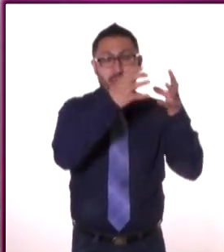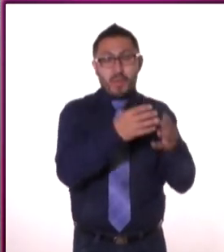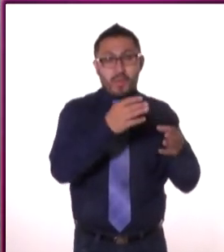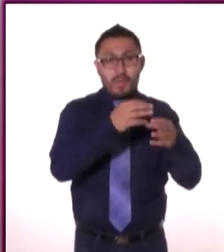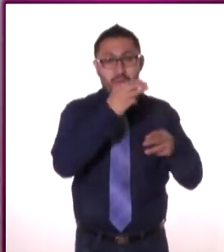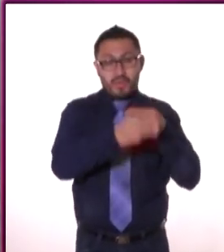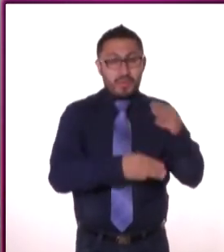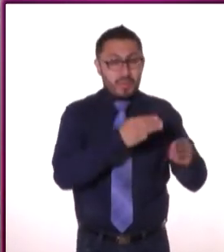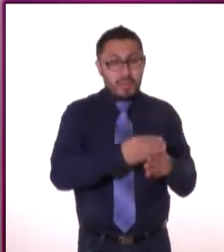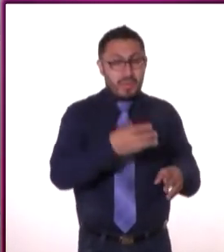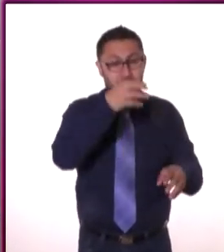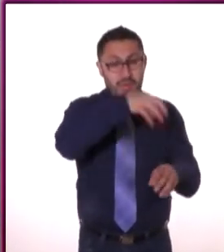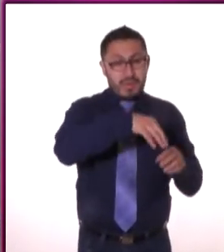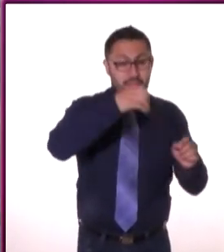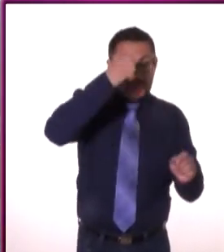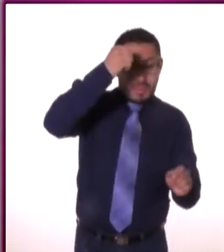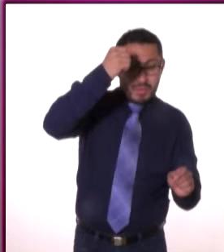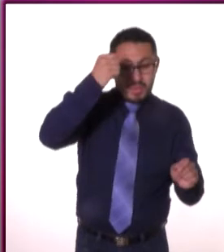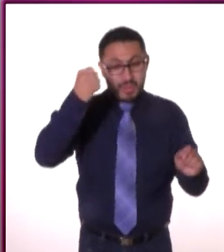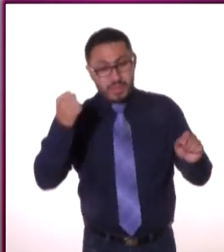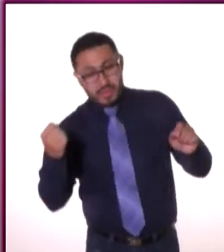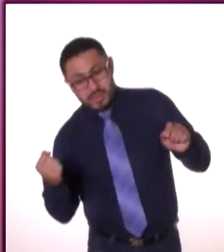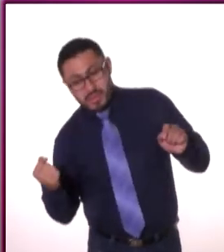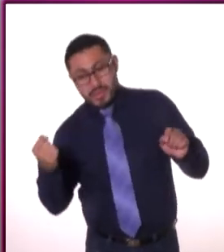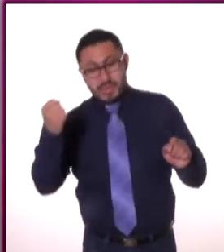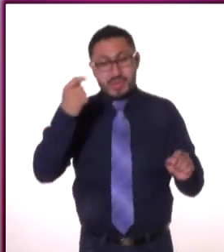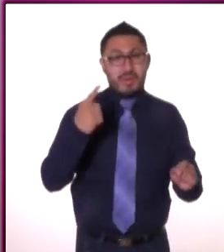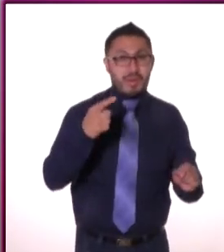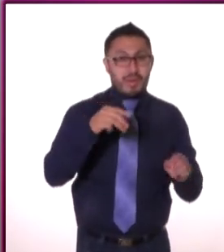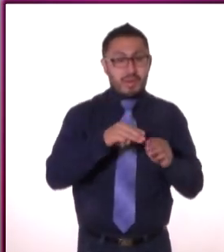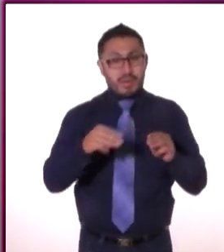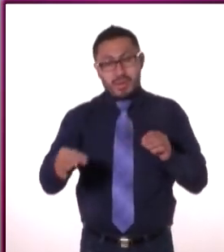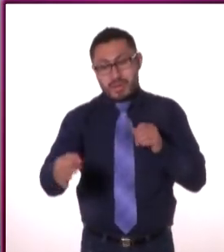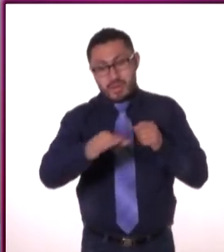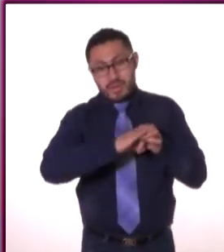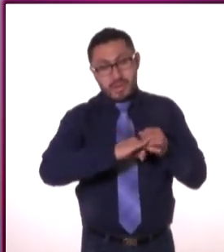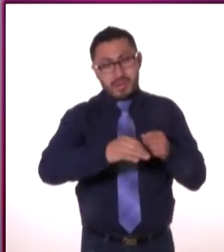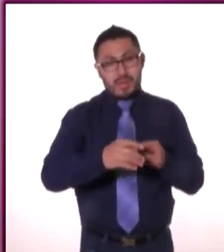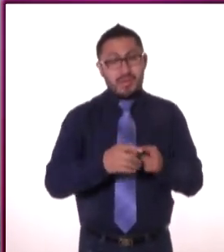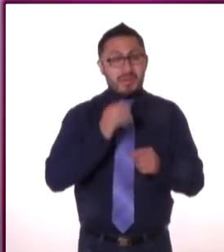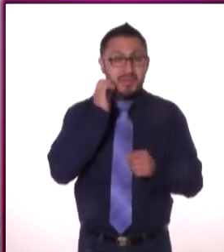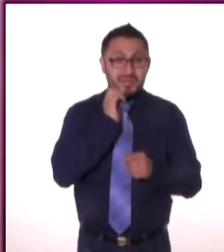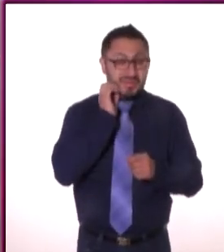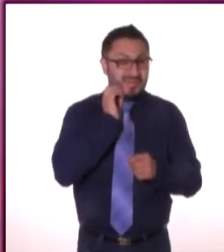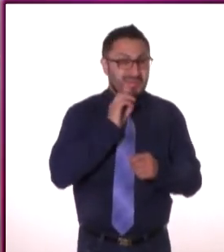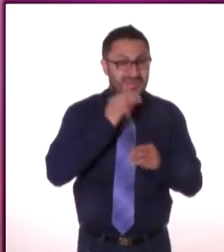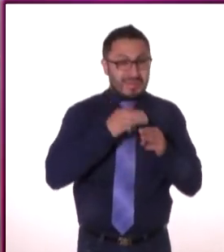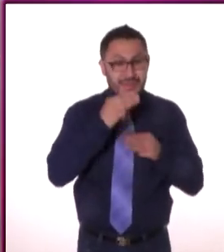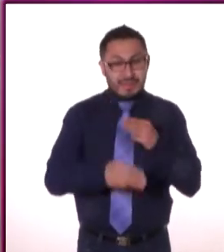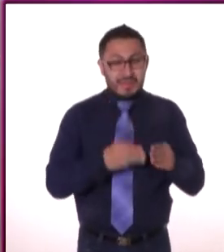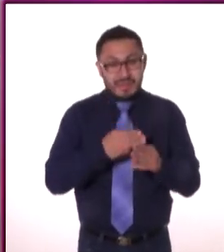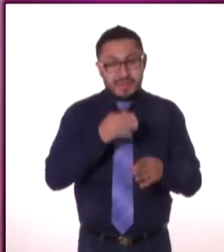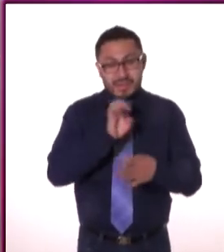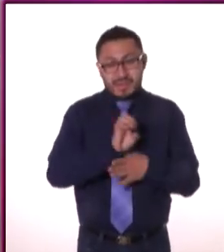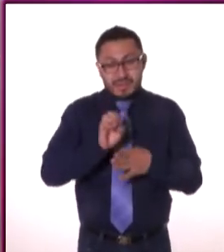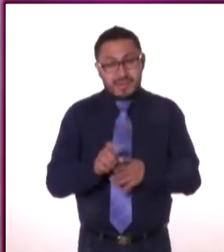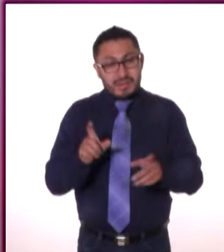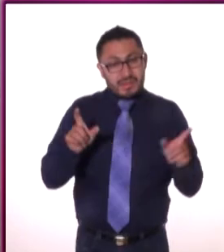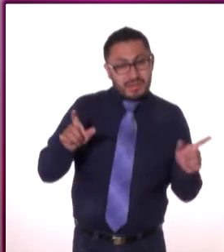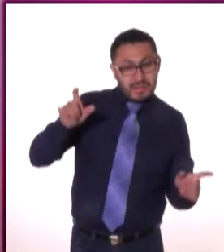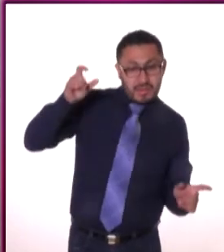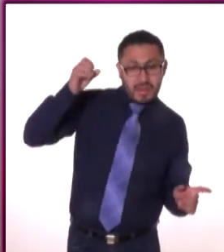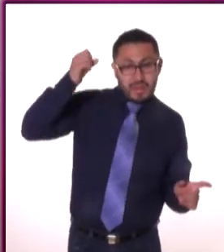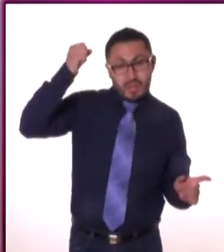y la ponen sobre una palanca y digamos que el punto de apoyo lo ponemos a 1 metro de la Tierra, entonces el